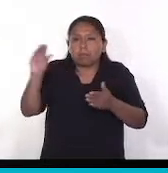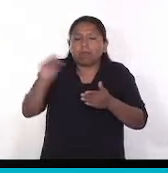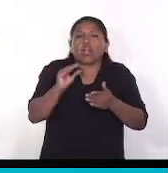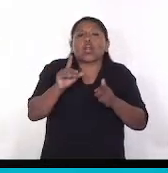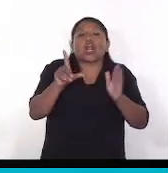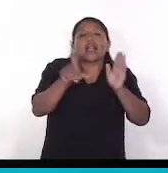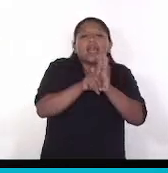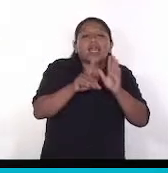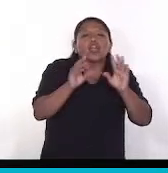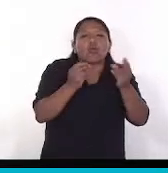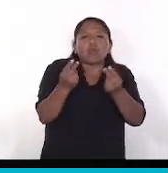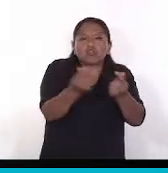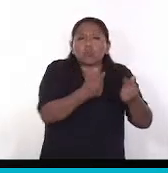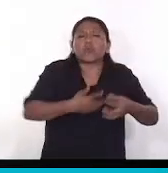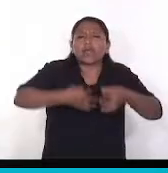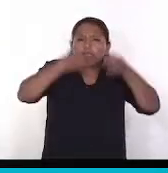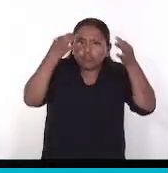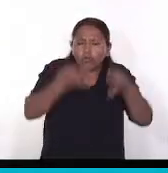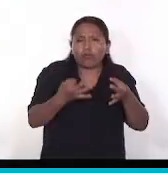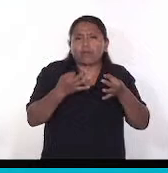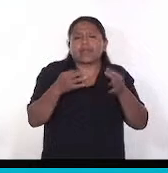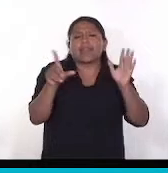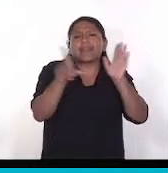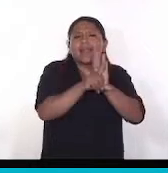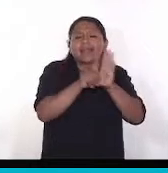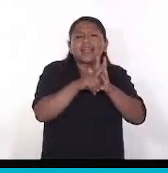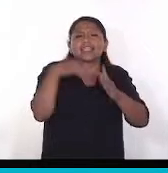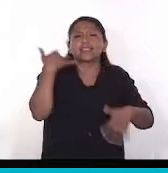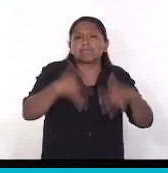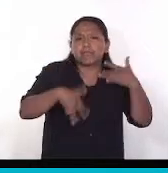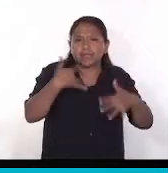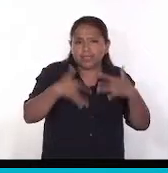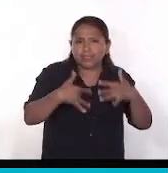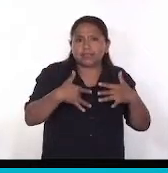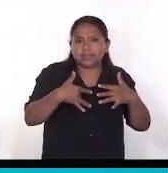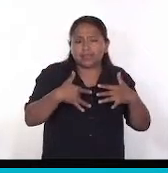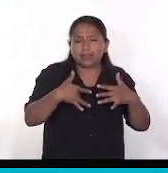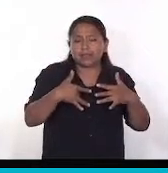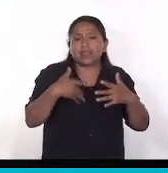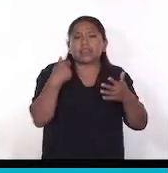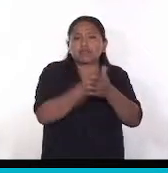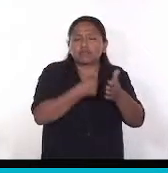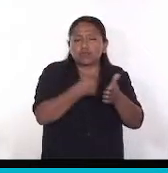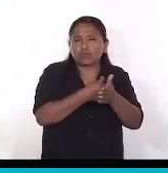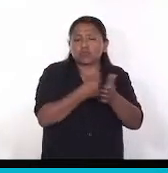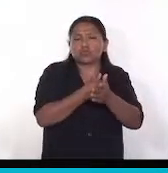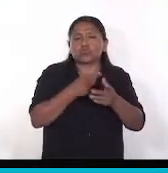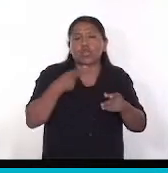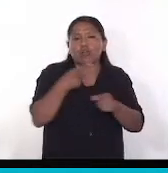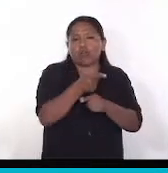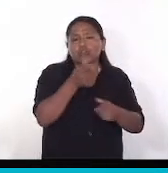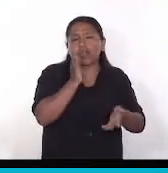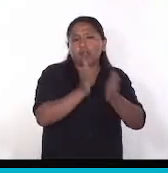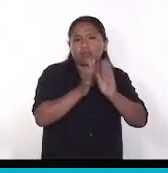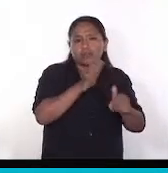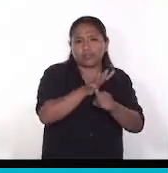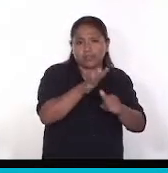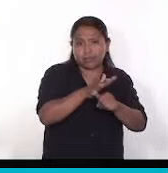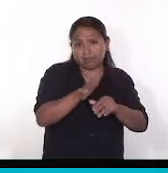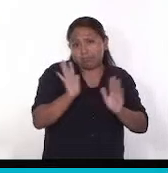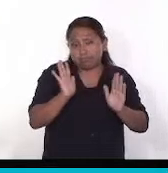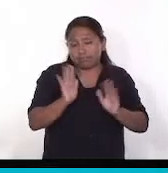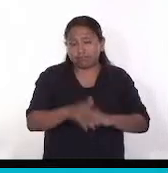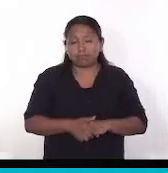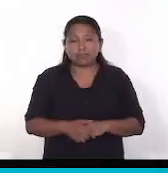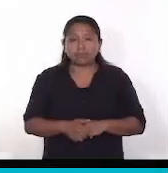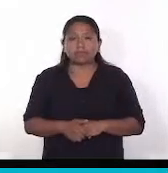con presupuesto efectivo en la ley de emergencia y de lucha contra la violencia de género.